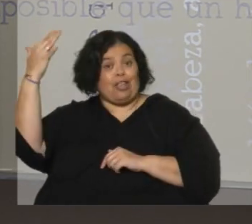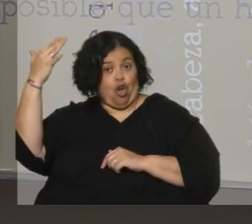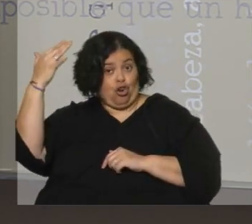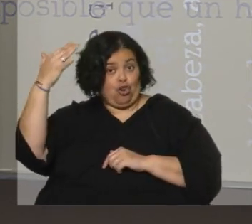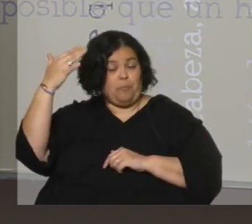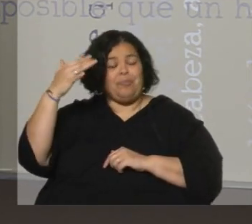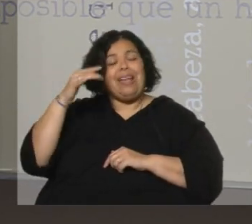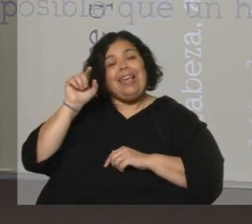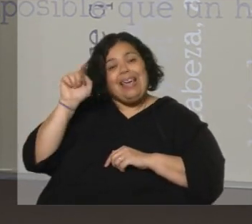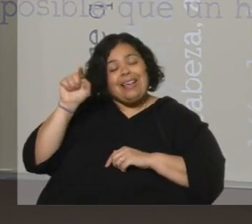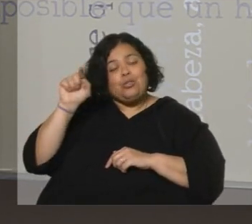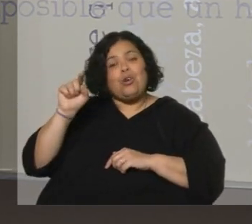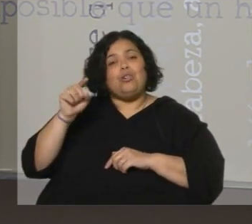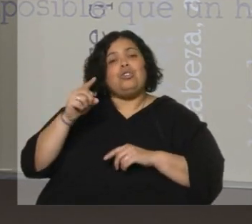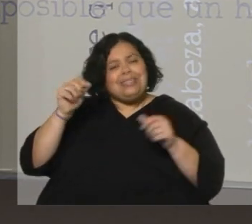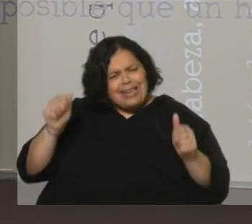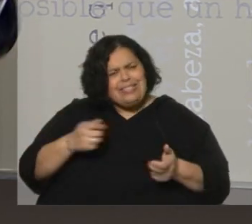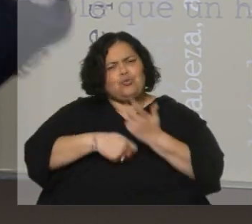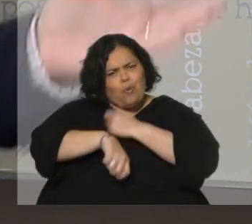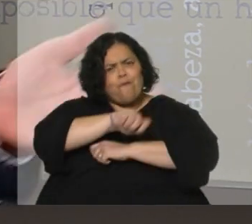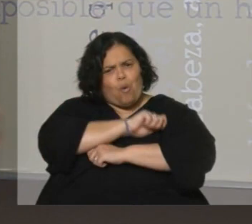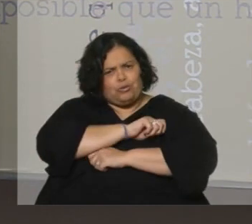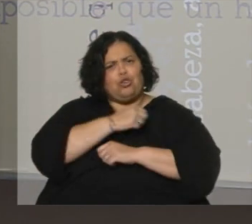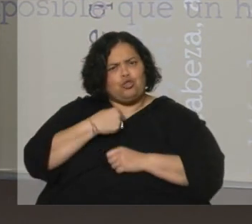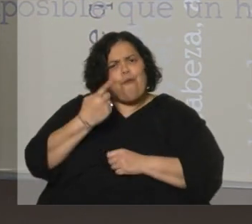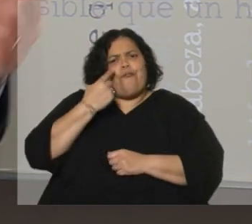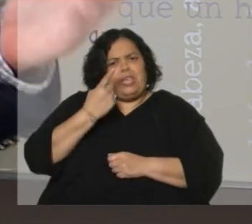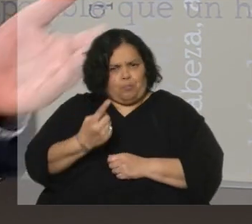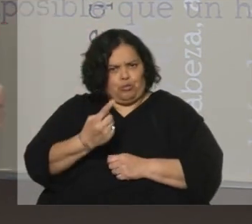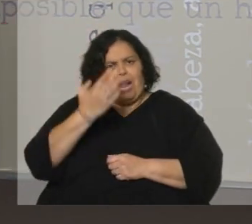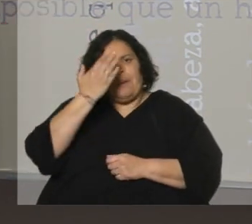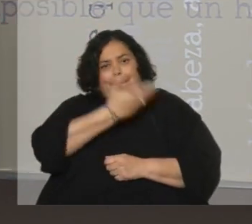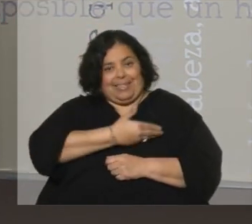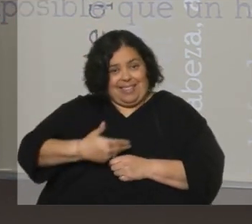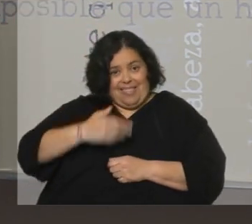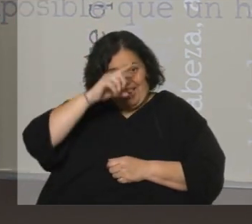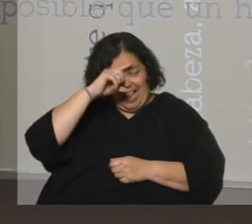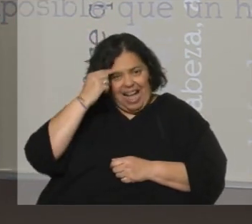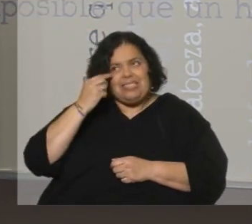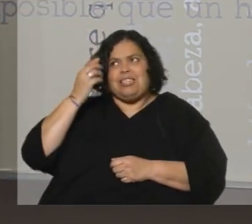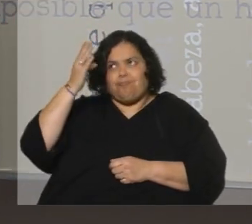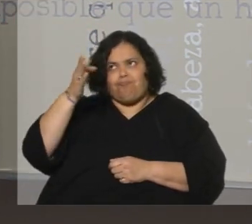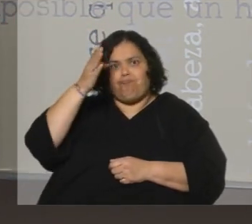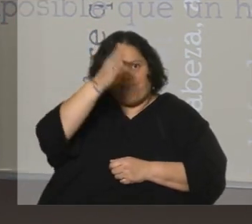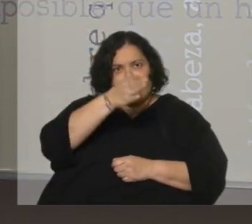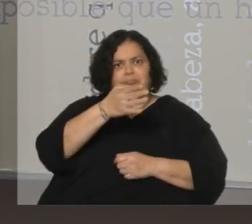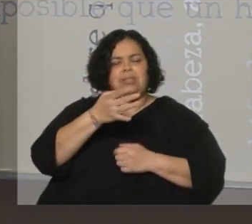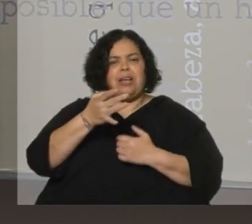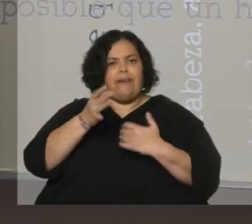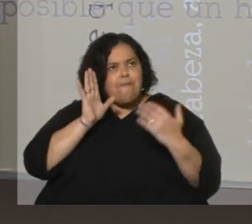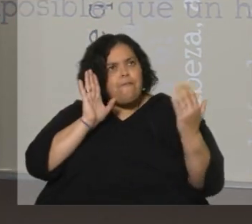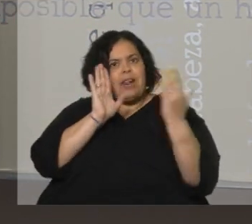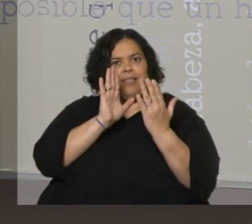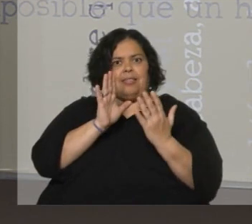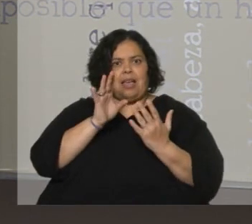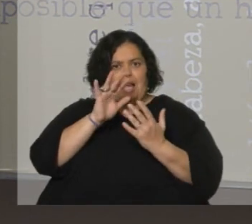se han hecho los esfuerzos Ah porque hemos visto al presidente enfrentarse de una manera importante a a a los países